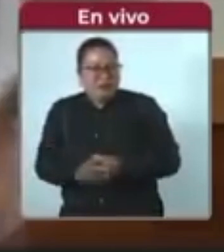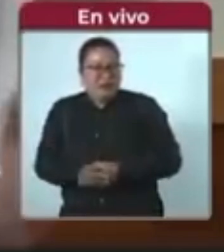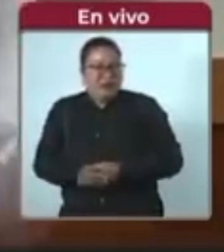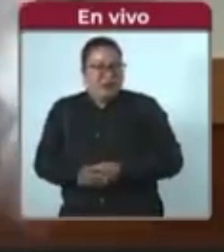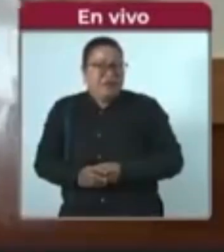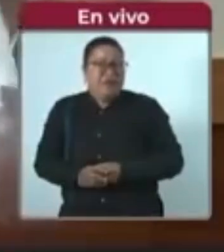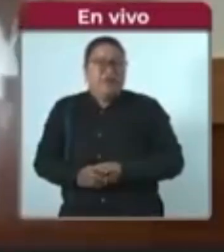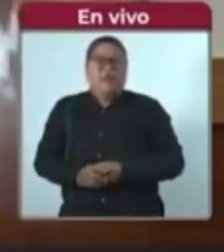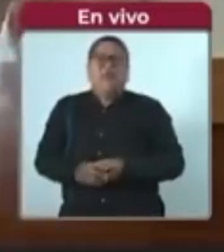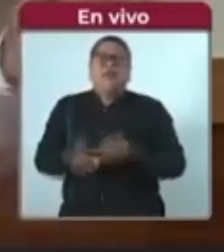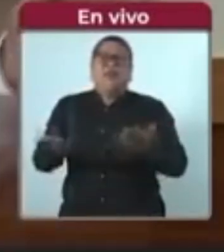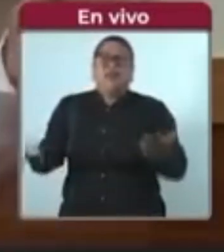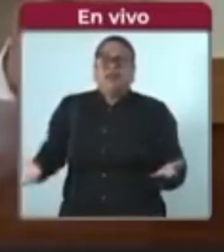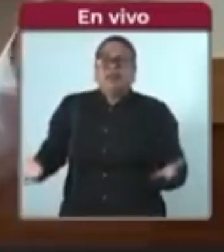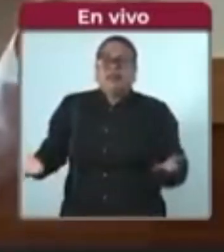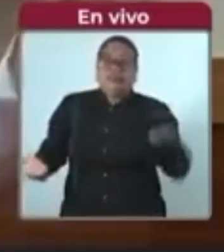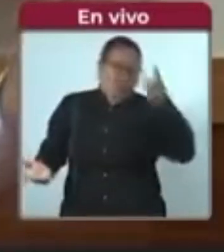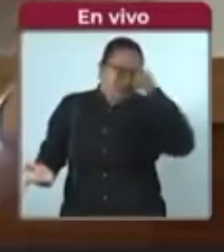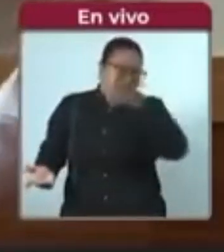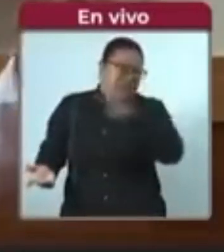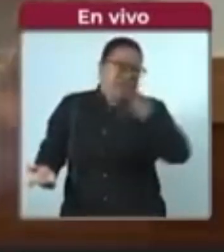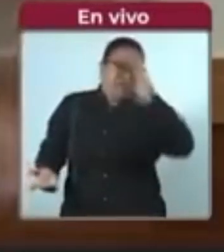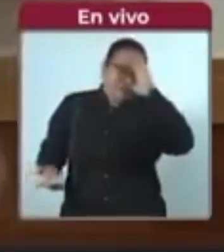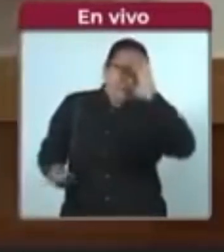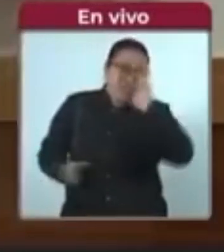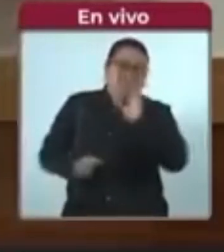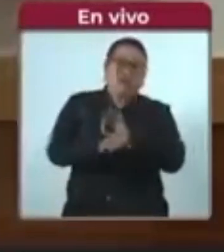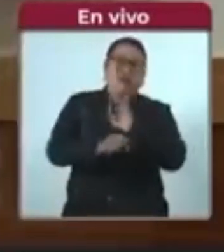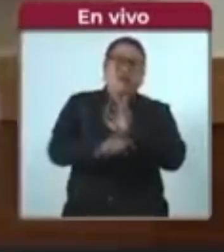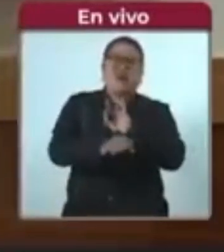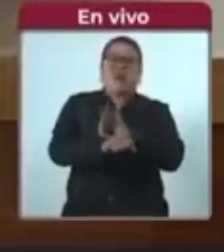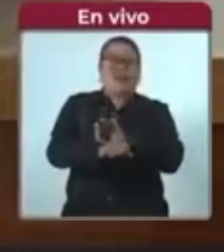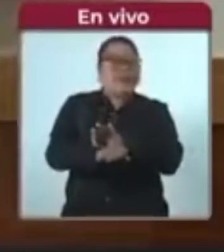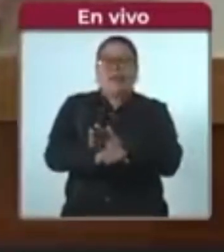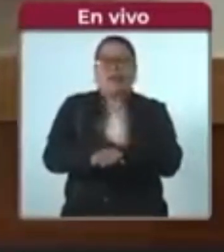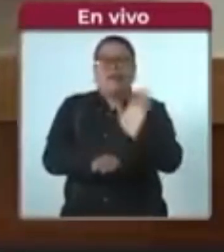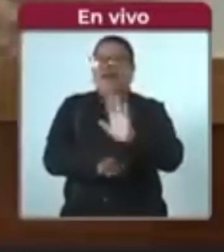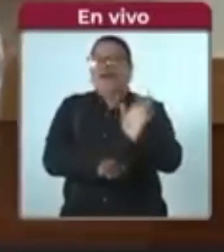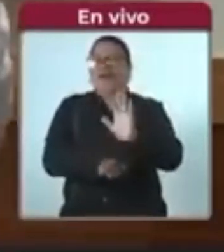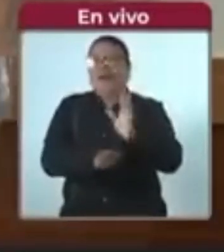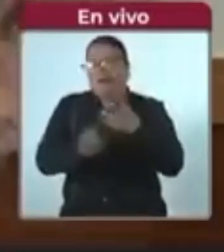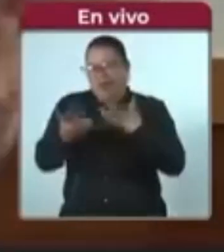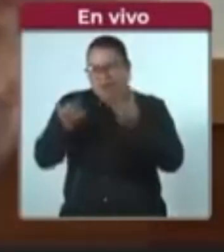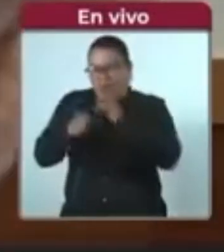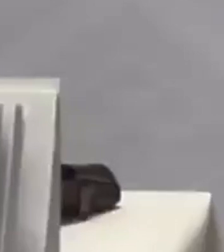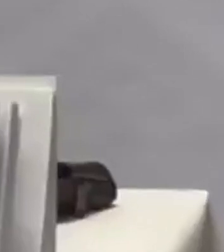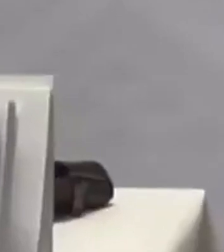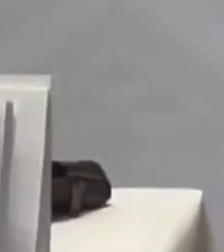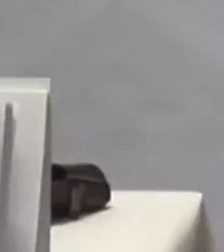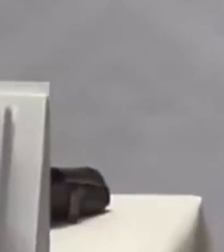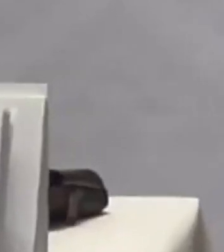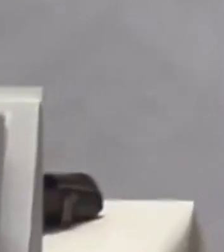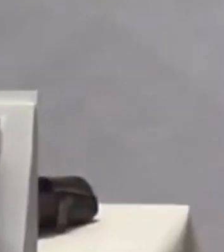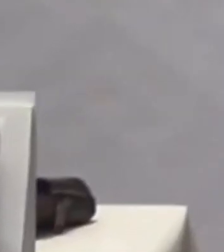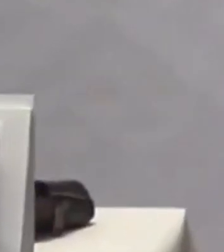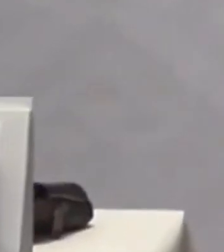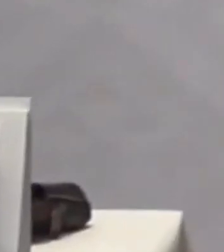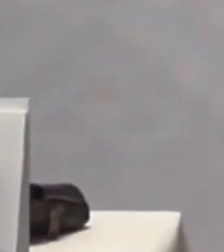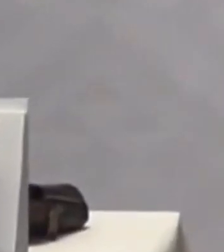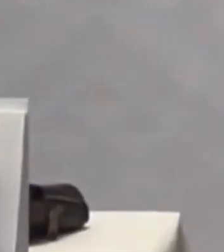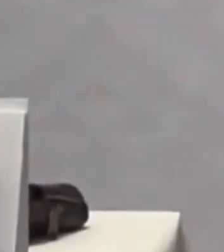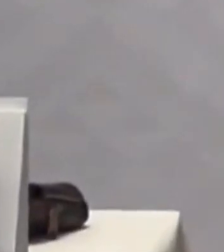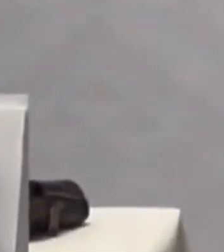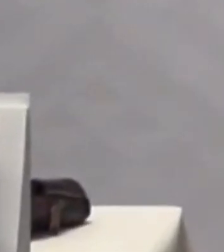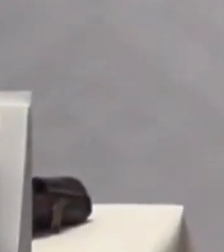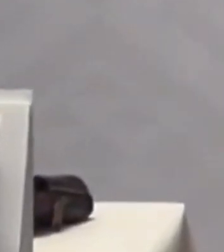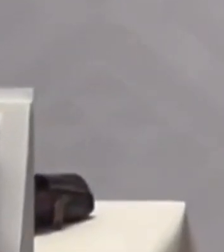Pero para que no se diga que aquí se protege y no tenemos por qué proteger a a nadie con el propósito de cumplir